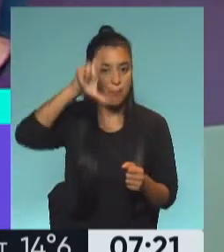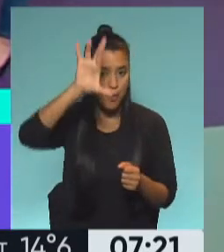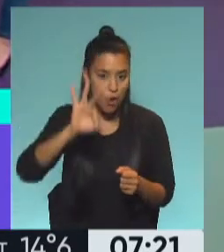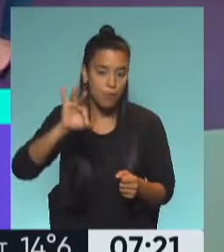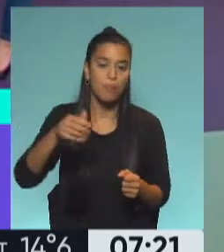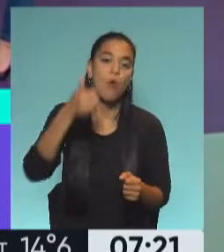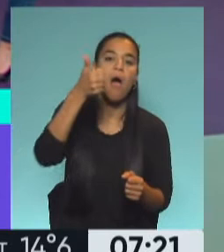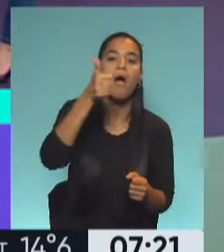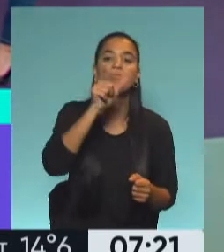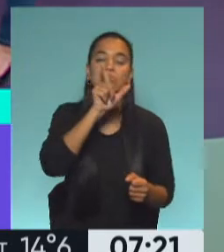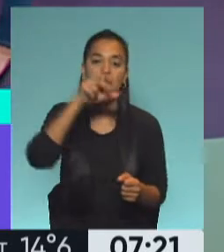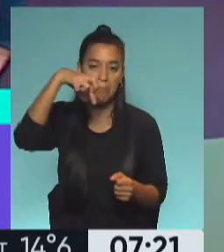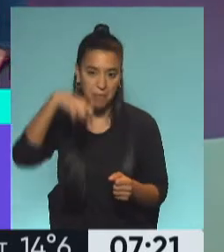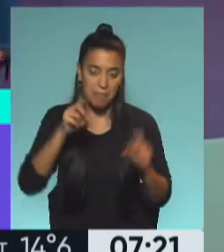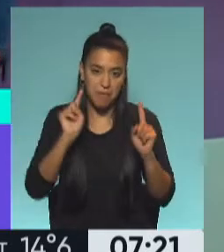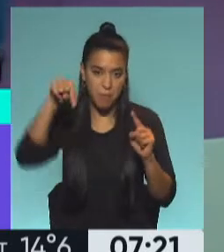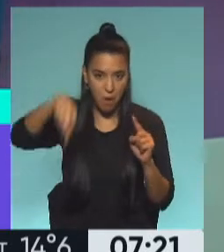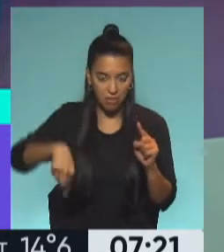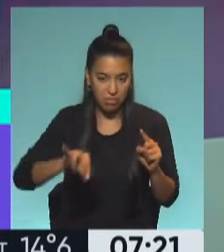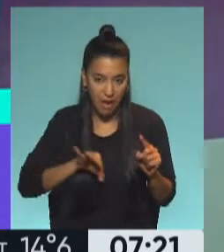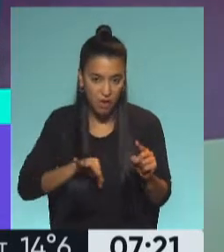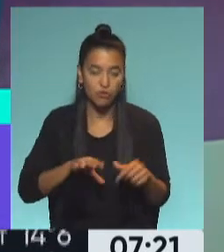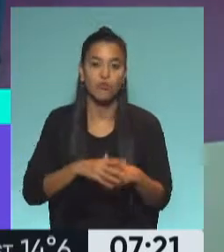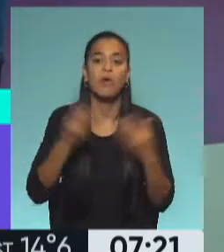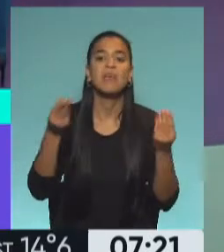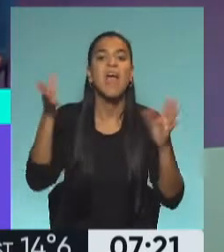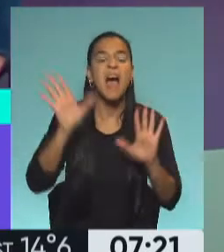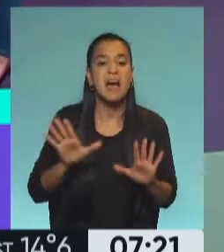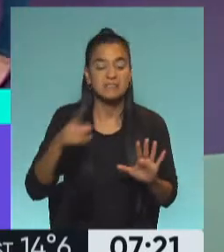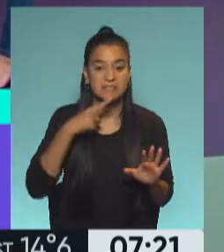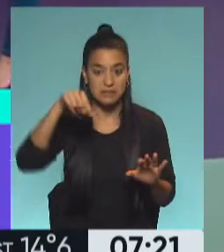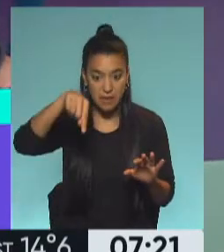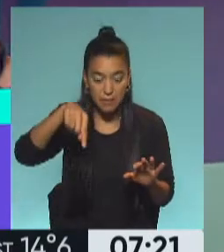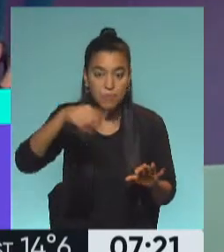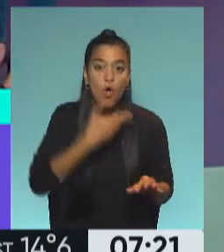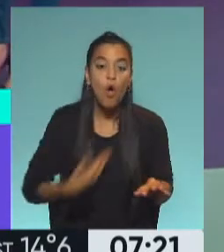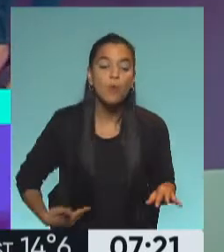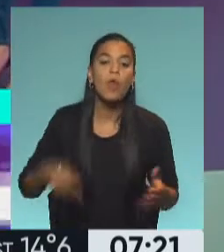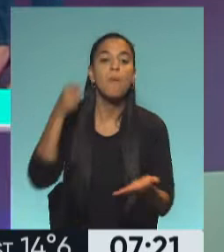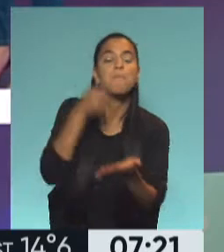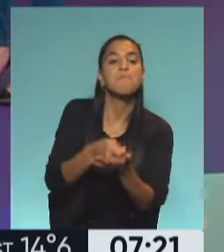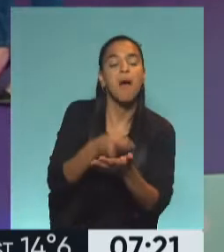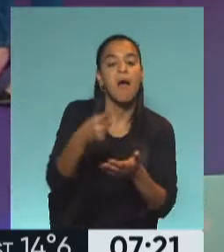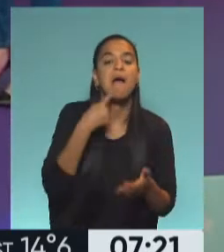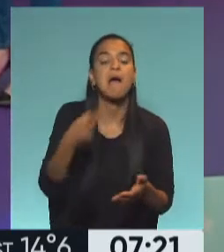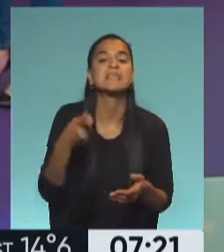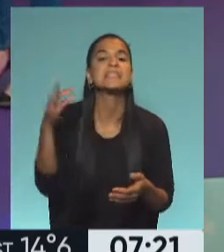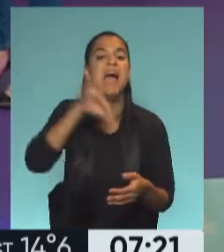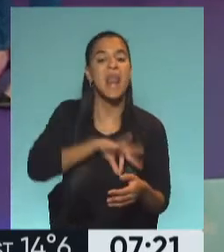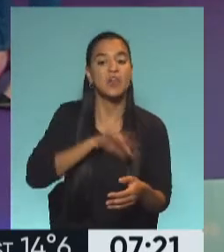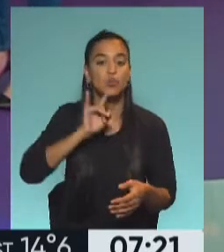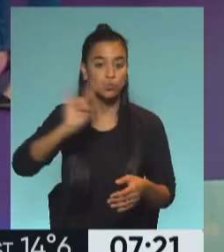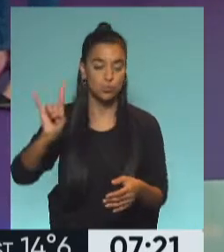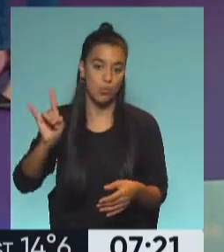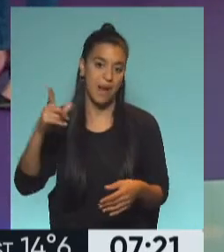este ATP que hicieron este año, lo que hace el gobierno es pagar una parte del sector, una parte del salario para el